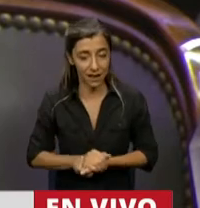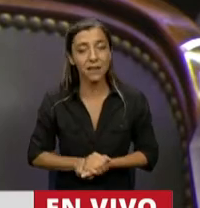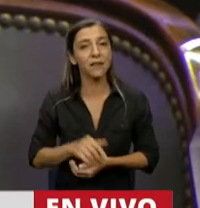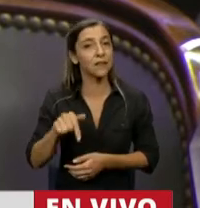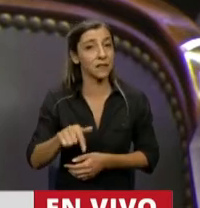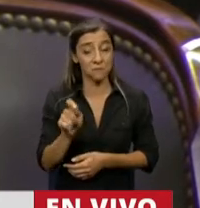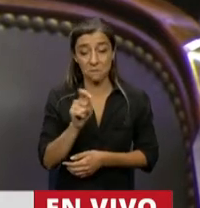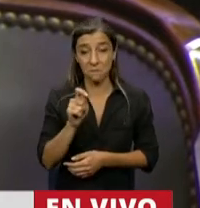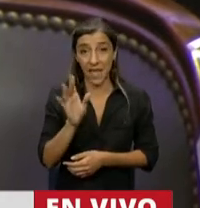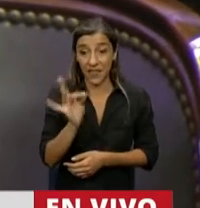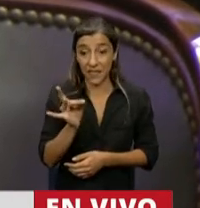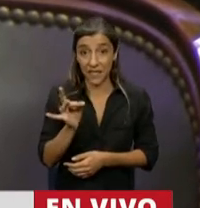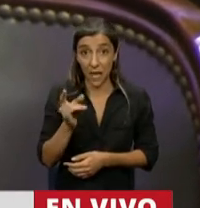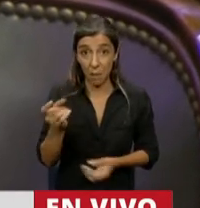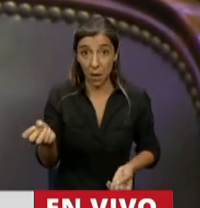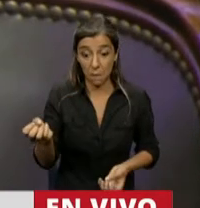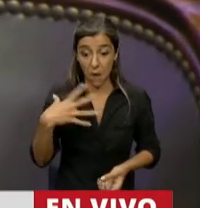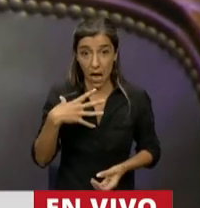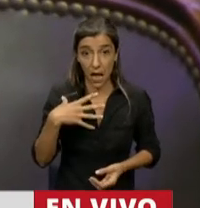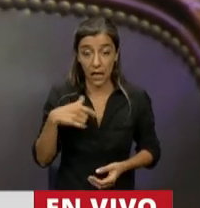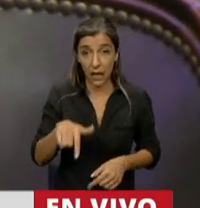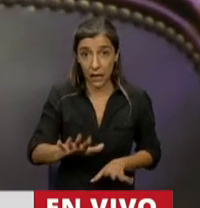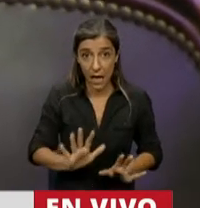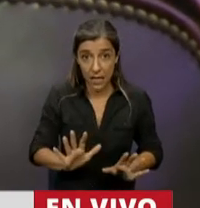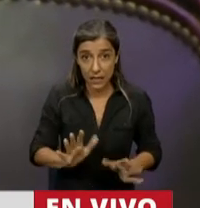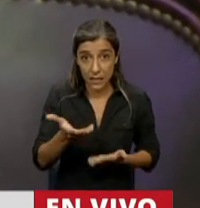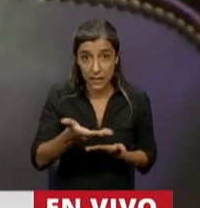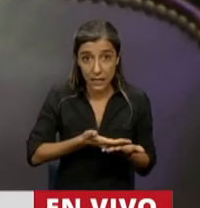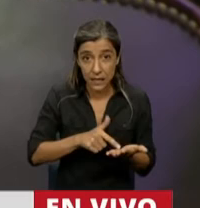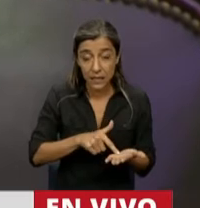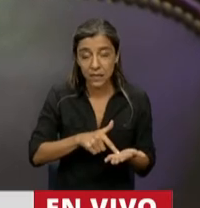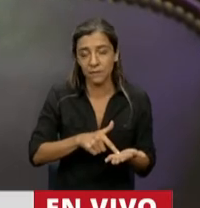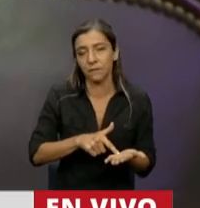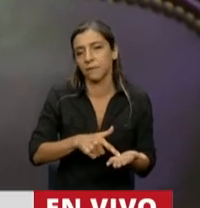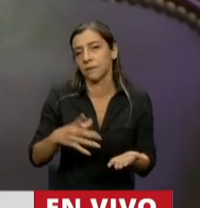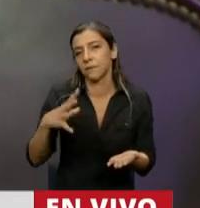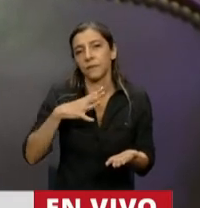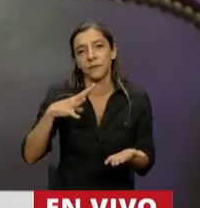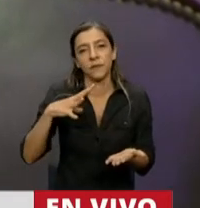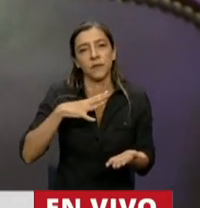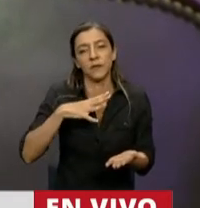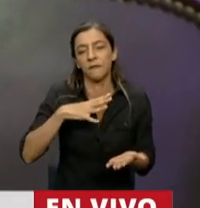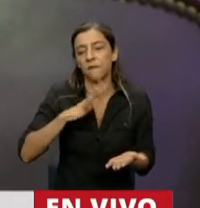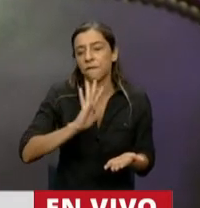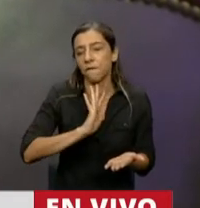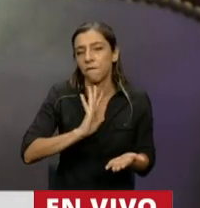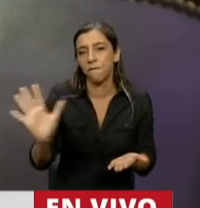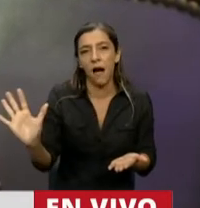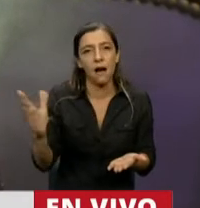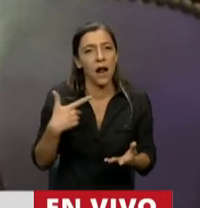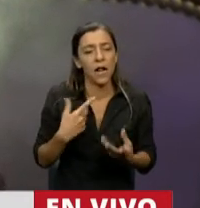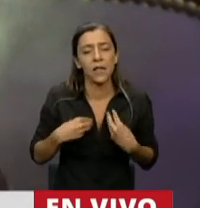año es verdaderamente una falta absoluta de sensibilidad y de